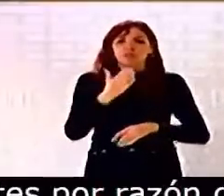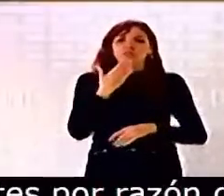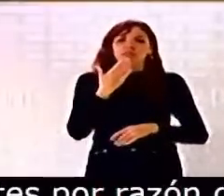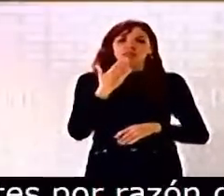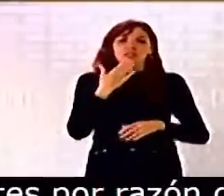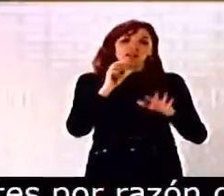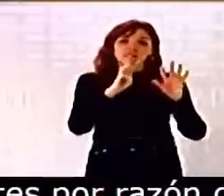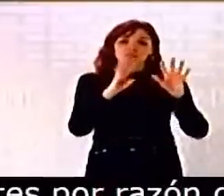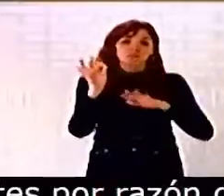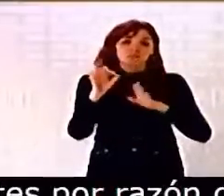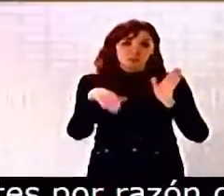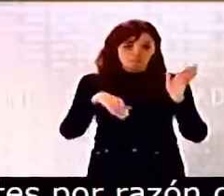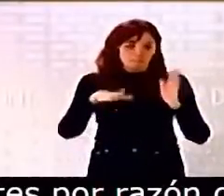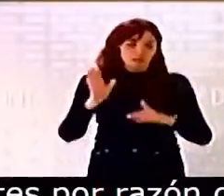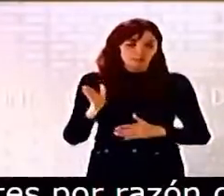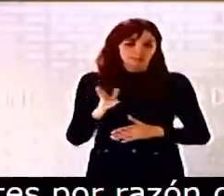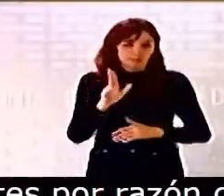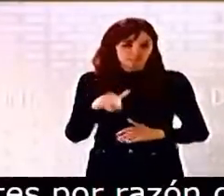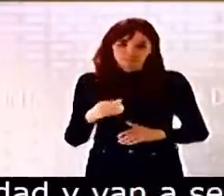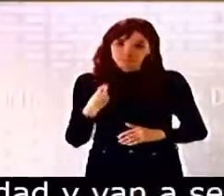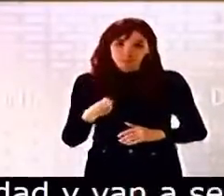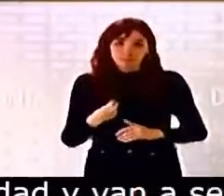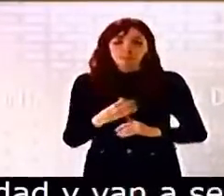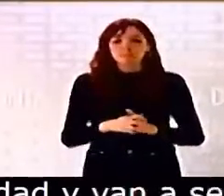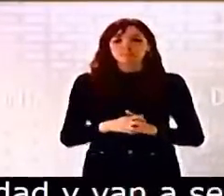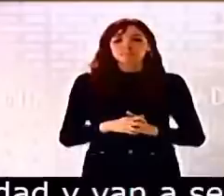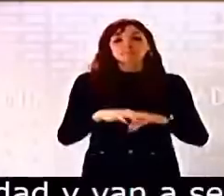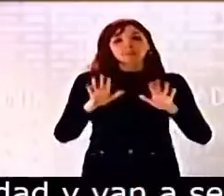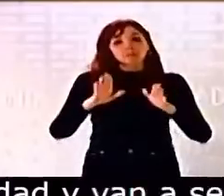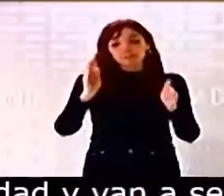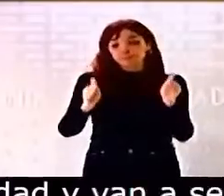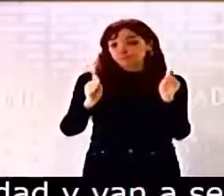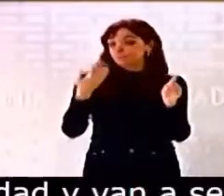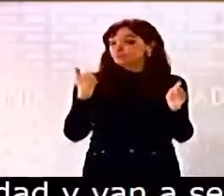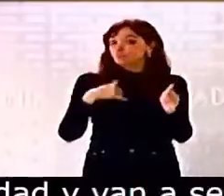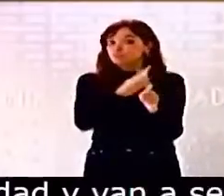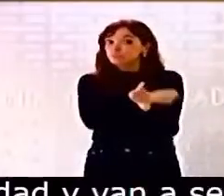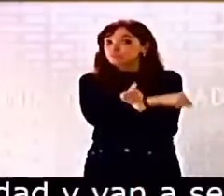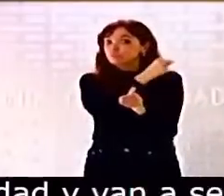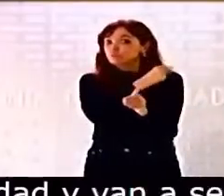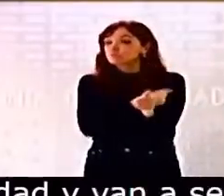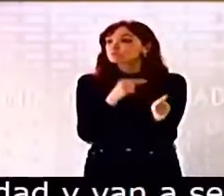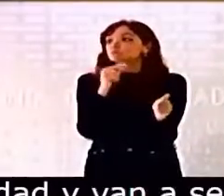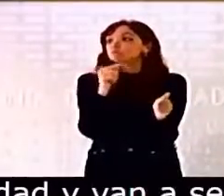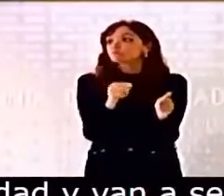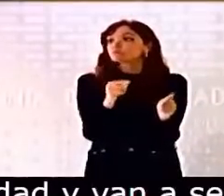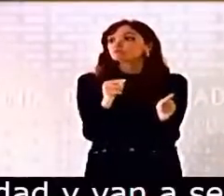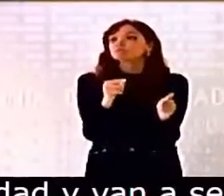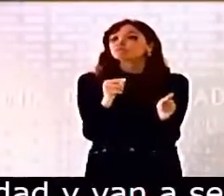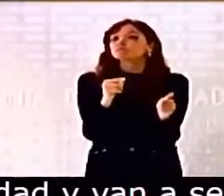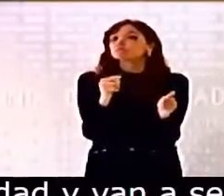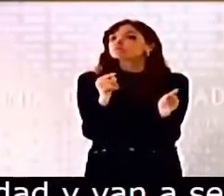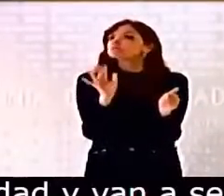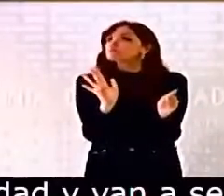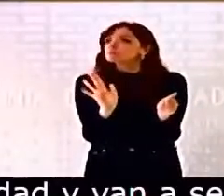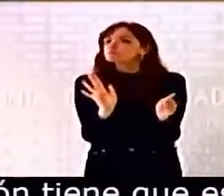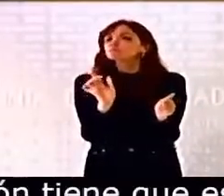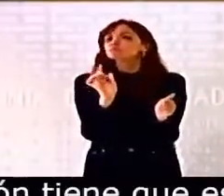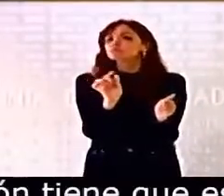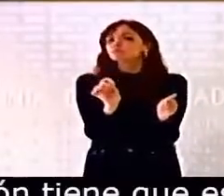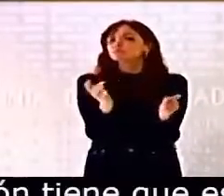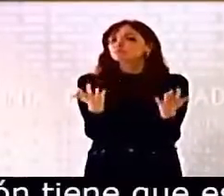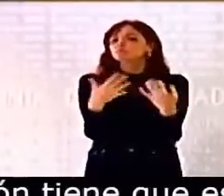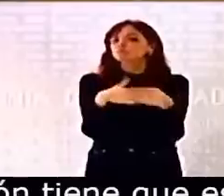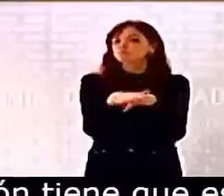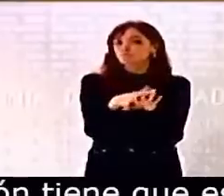mayores de 80 años. Pero esa parte ya de la vacunación tiene que estar mucho más